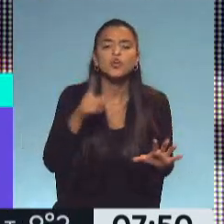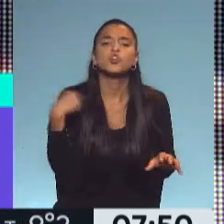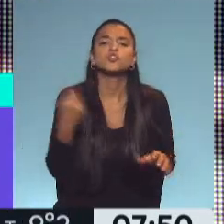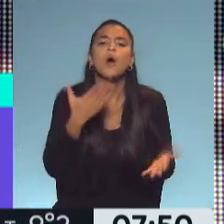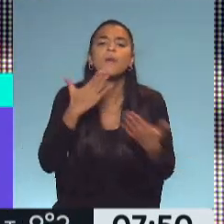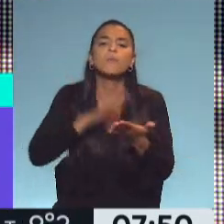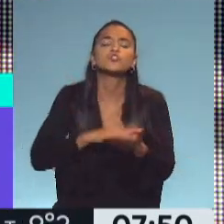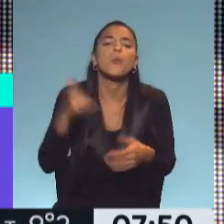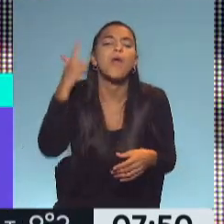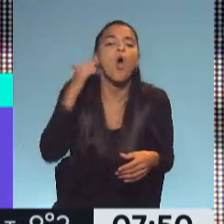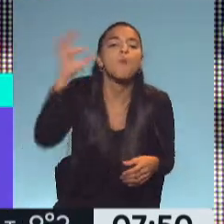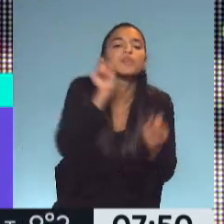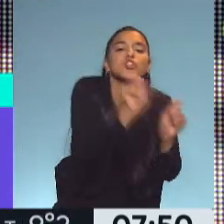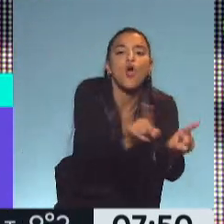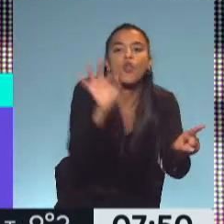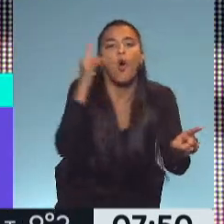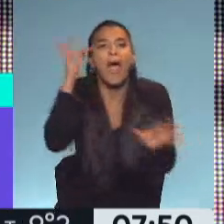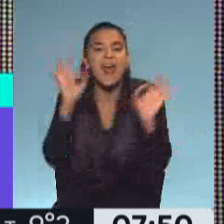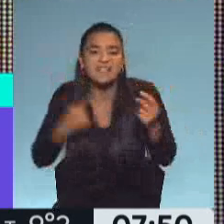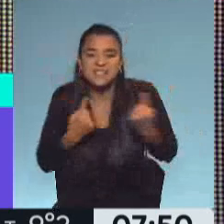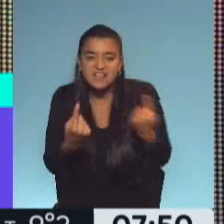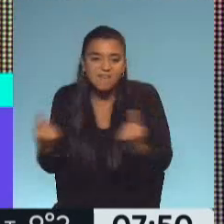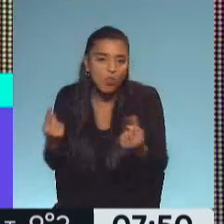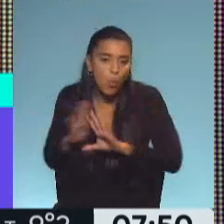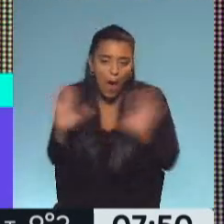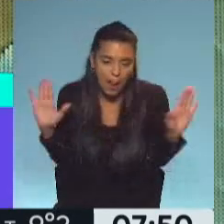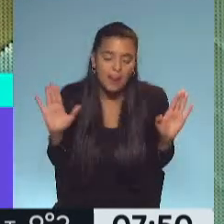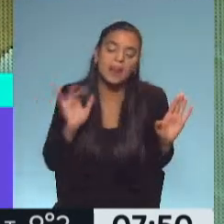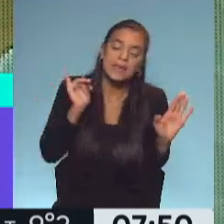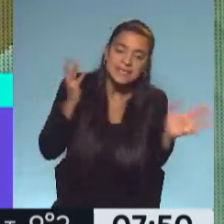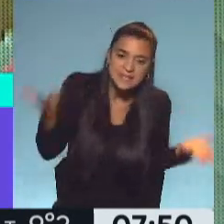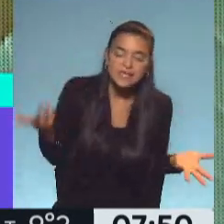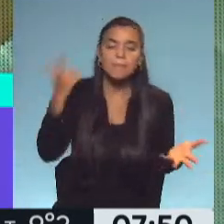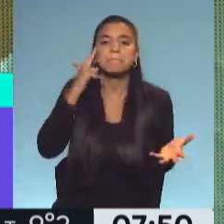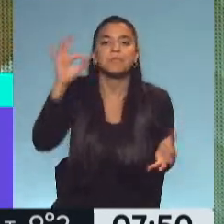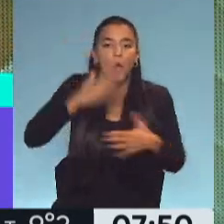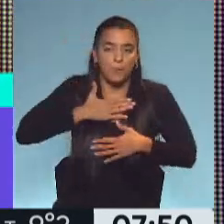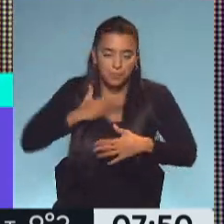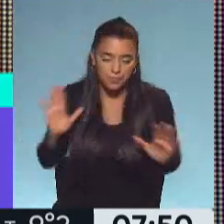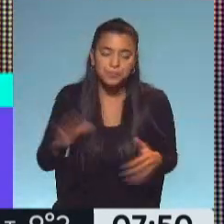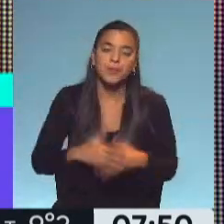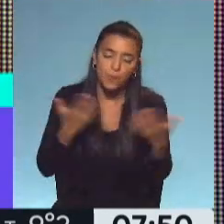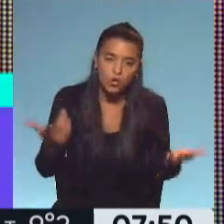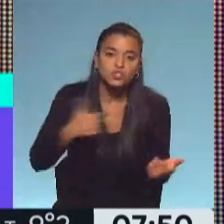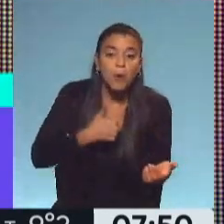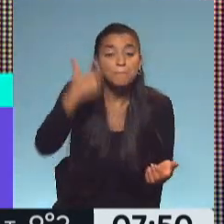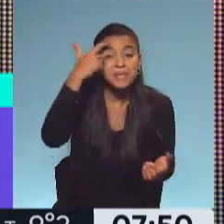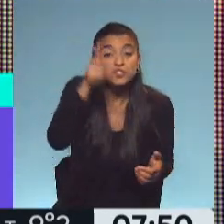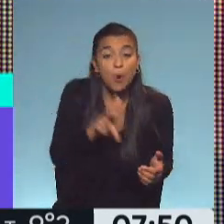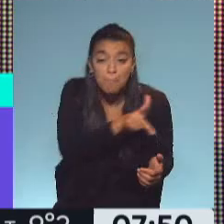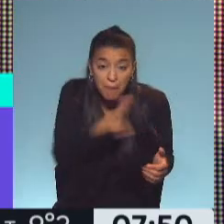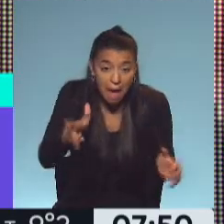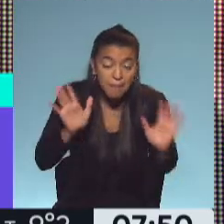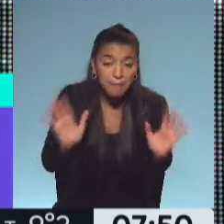hablando de percepciones o de análisis individual. Yo creo que el Papa... son subjetivos, obviamente. Por eso, yo creo que el Papa tiene